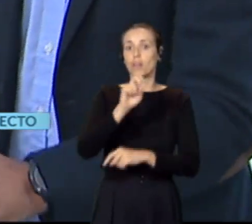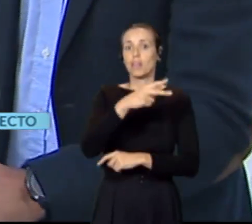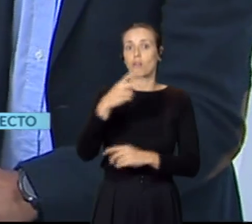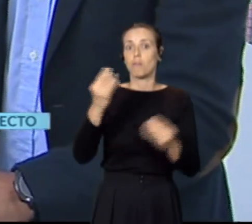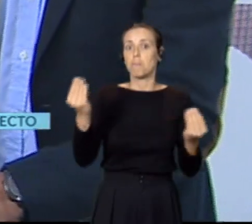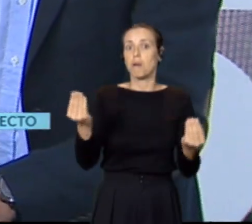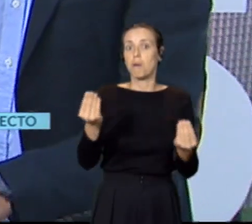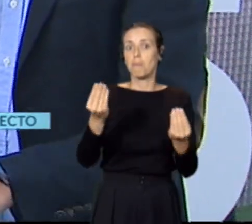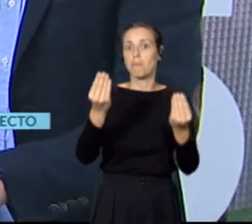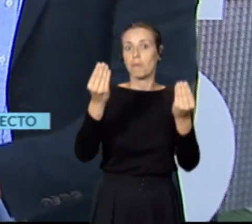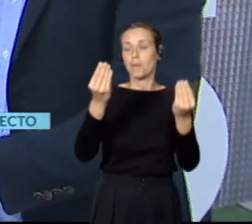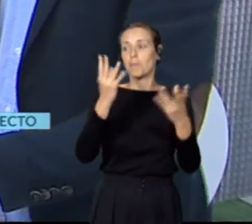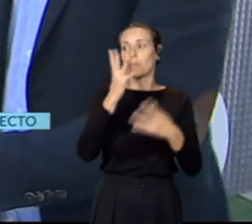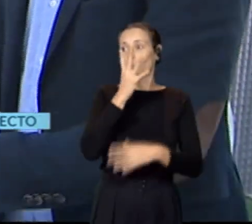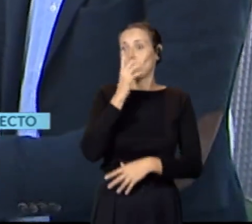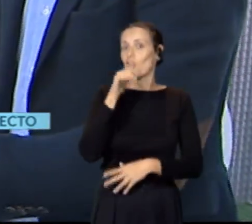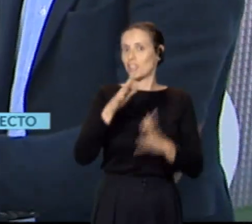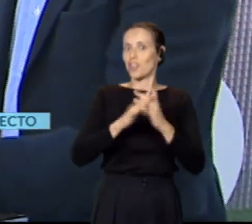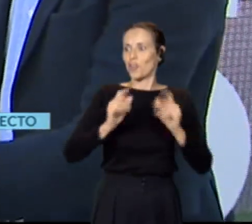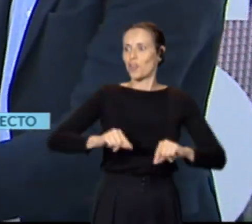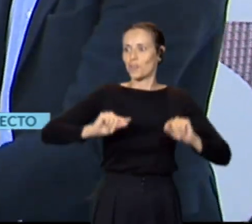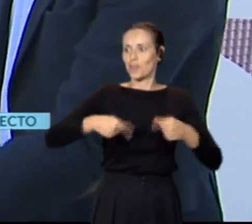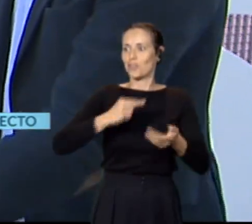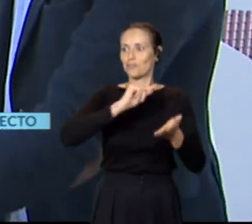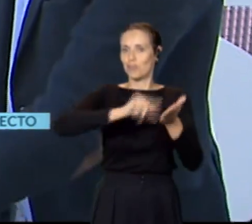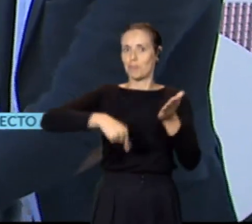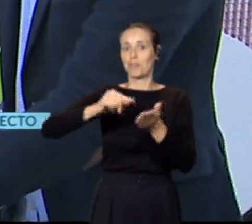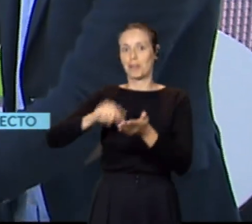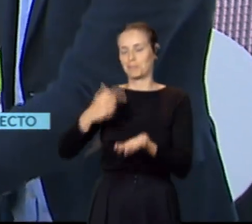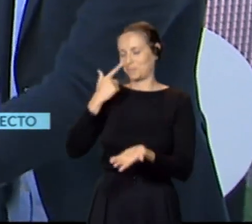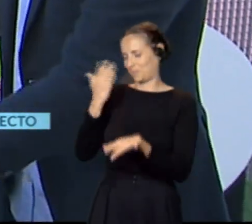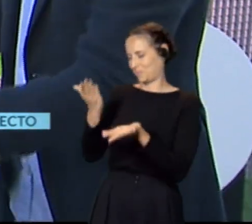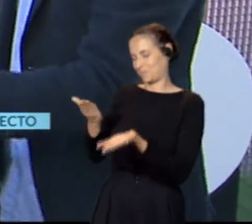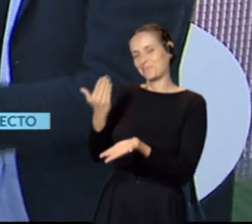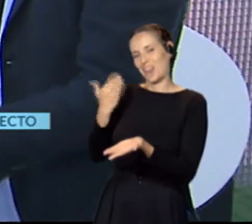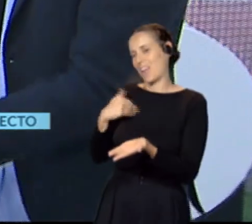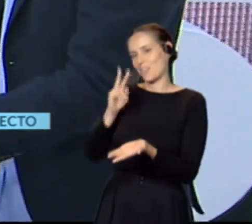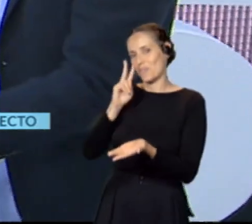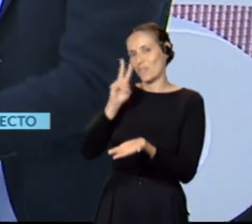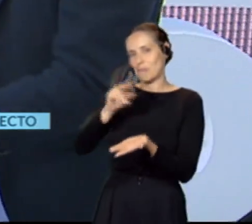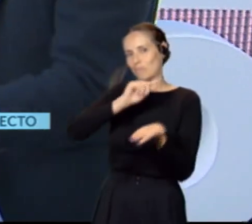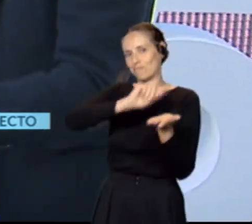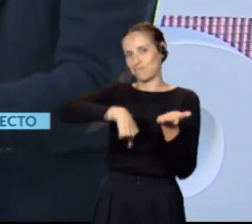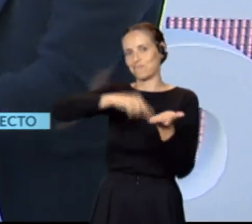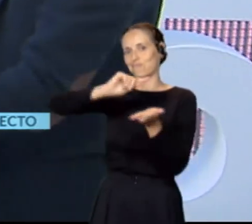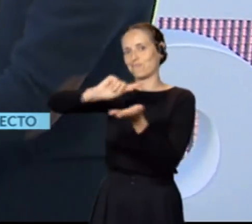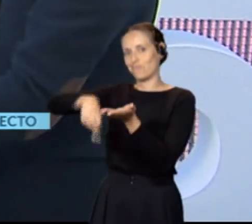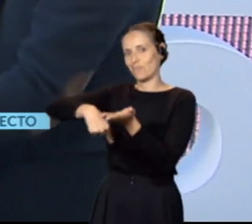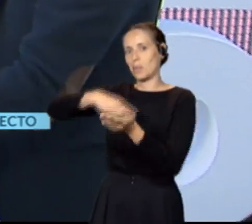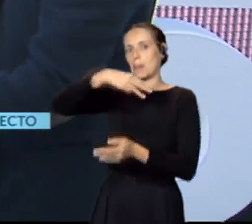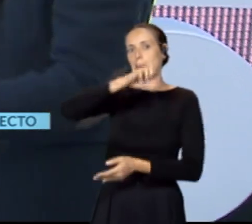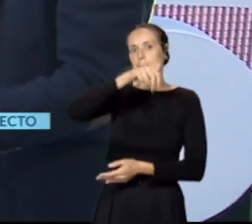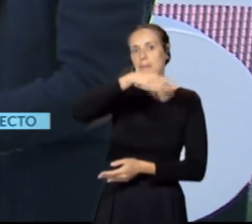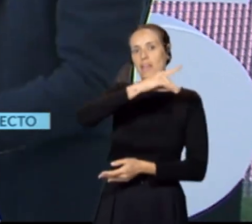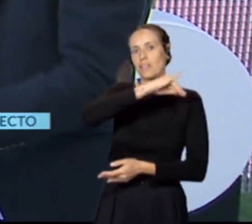esperados con la firma de este convenio que están esa firma que ya están realizando tanto María Méndez